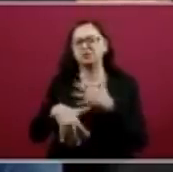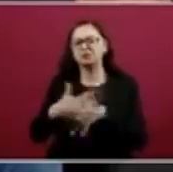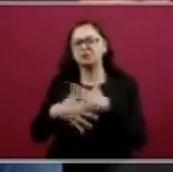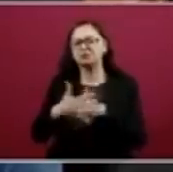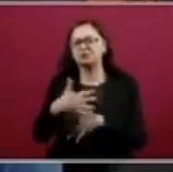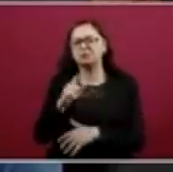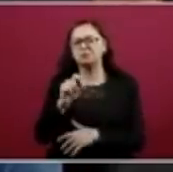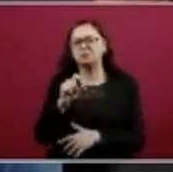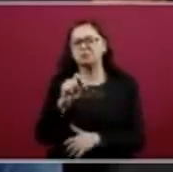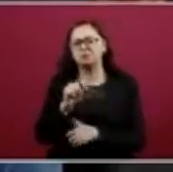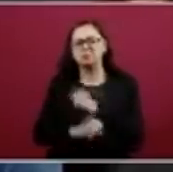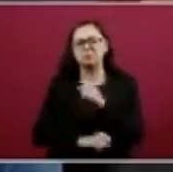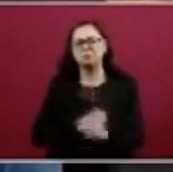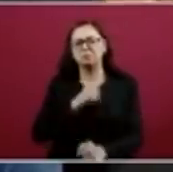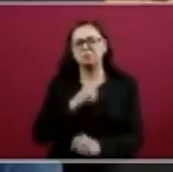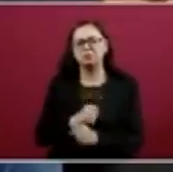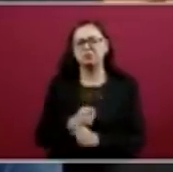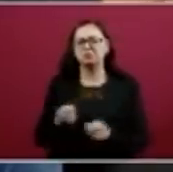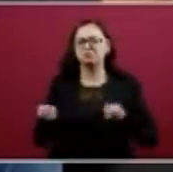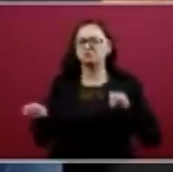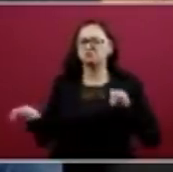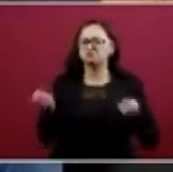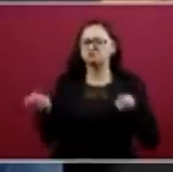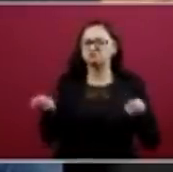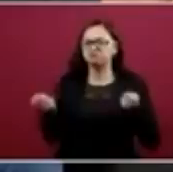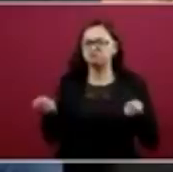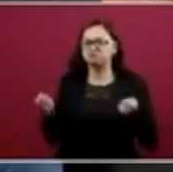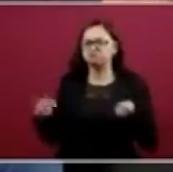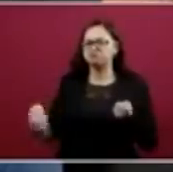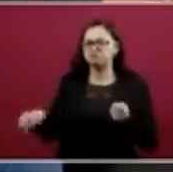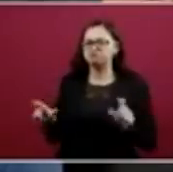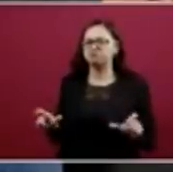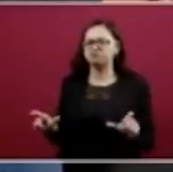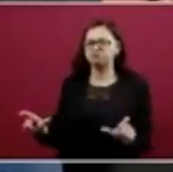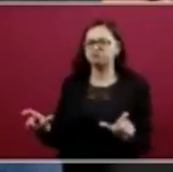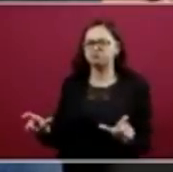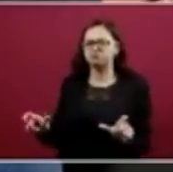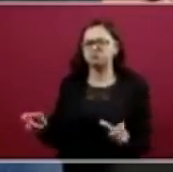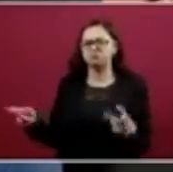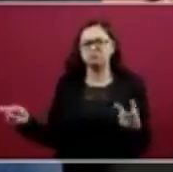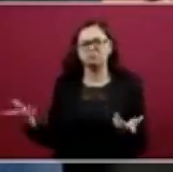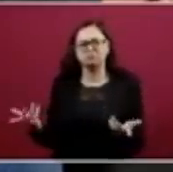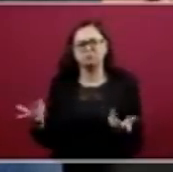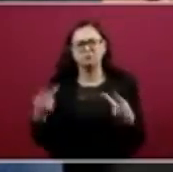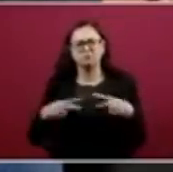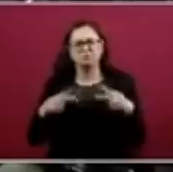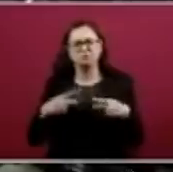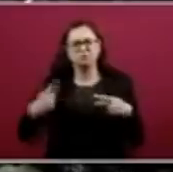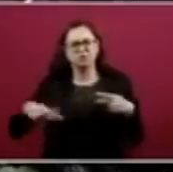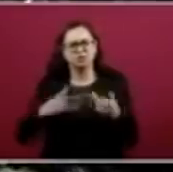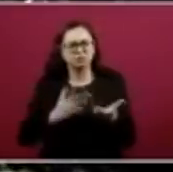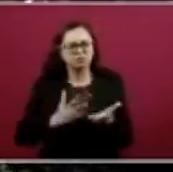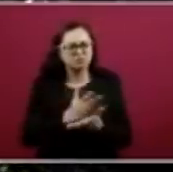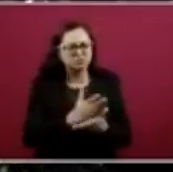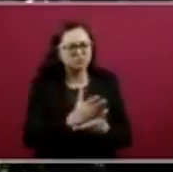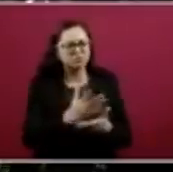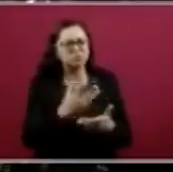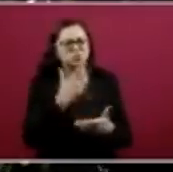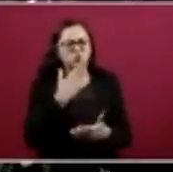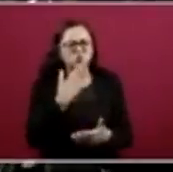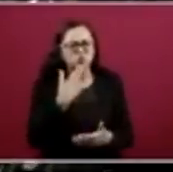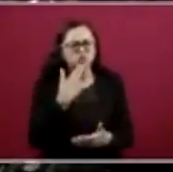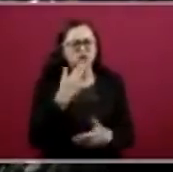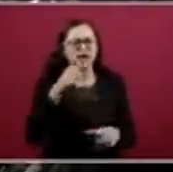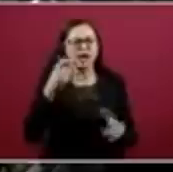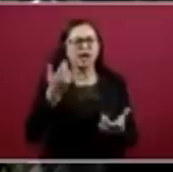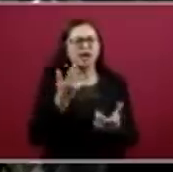años controlando esto y a ellos no les permiten ningún tipo de actividad forestal, sembrar